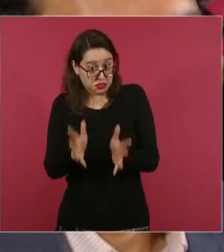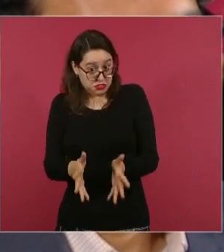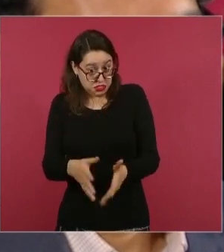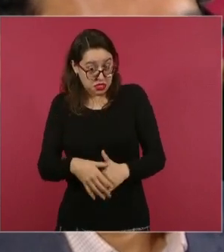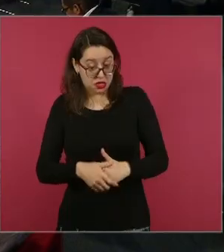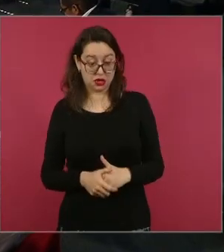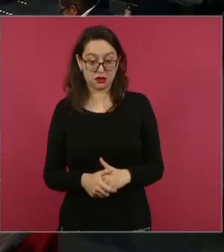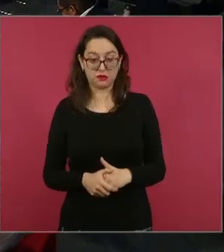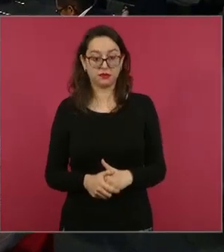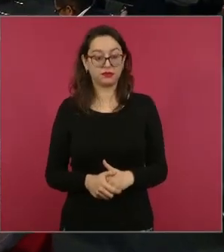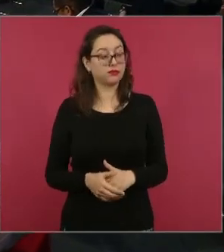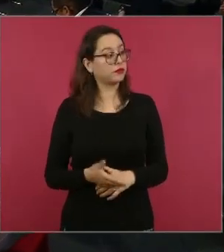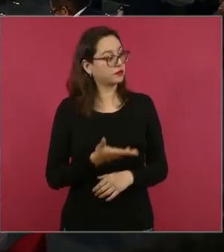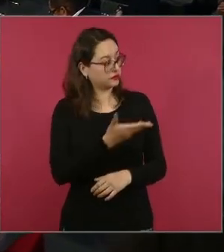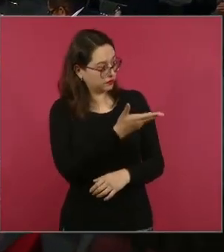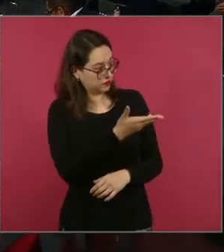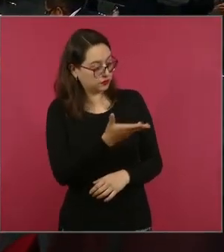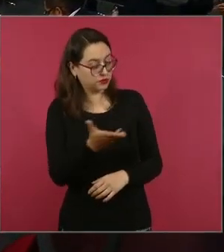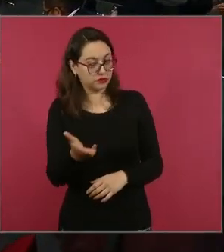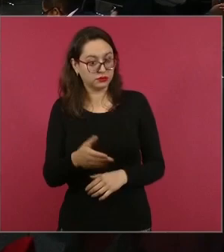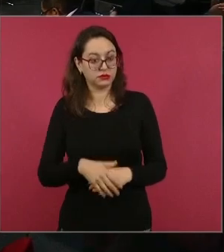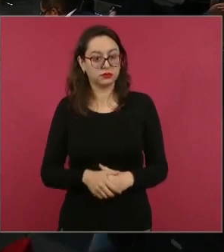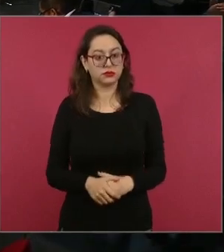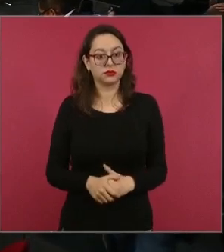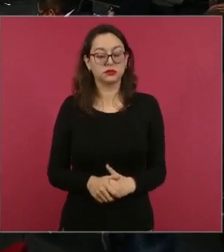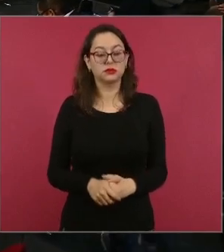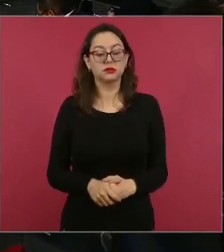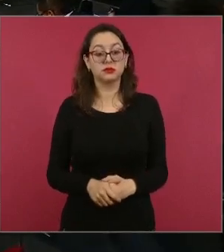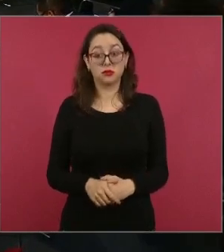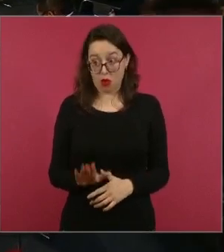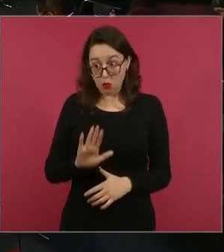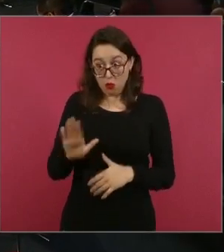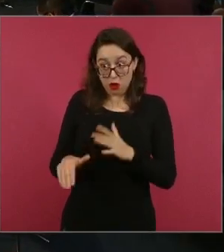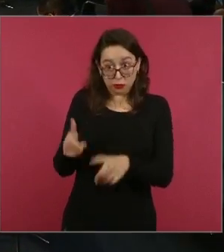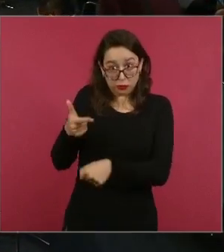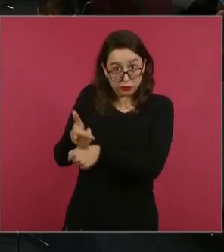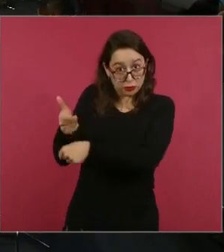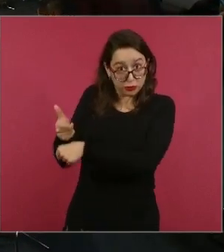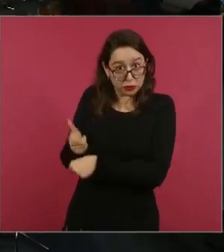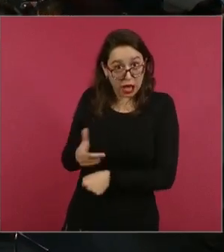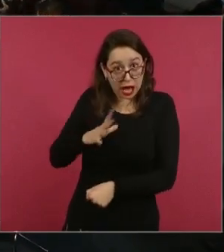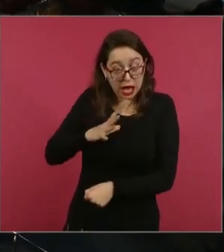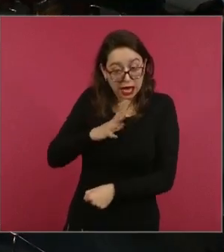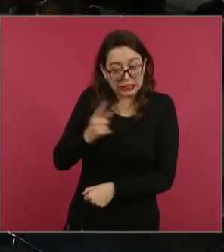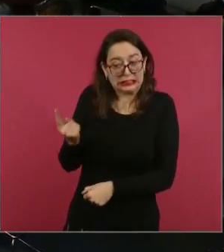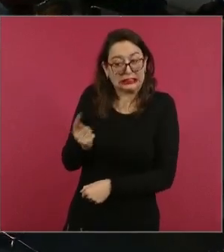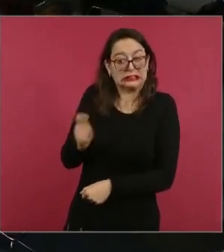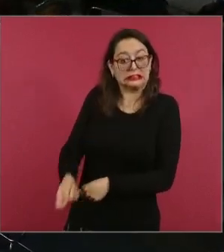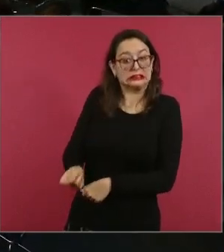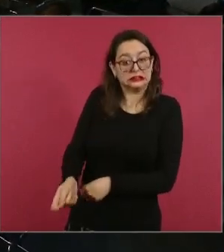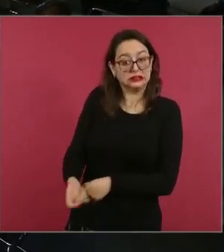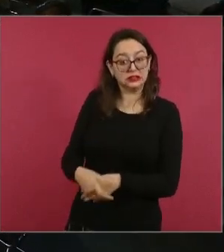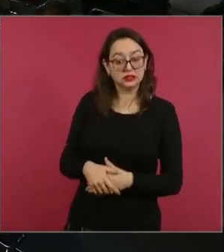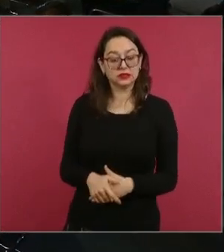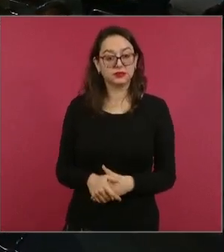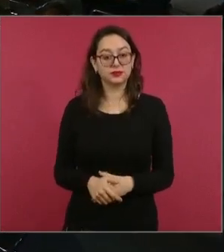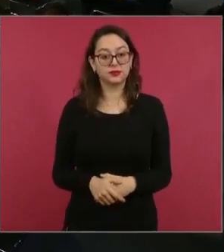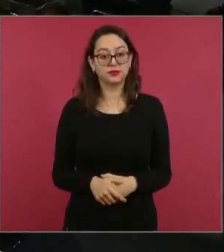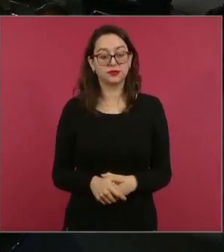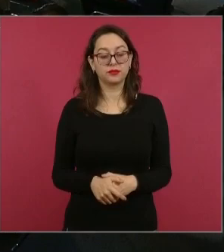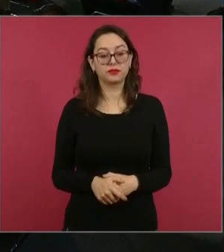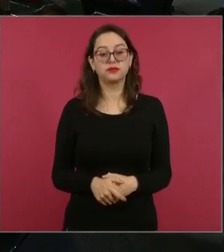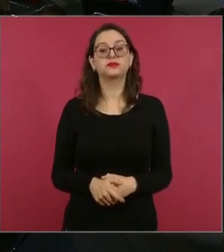de Marina almirante si usted qui Qué han encontrado por favor sí para informarles con respecto a las